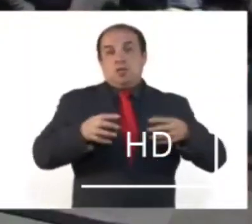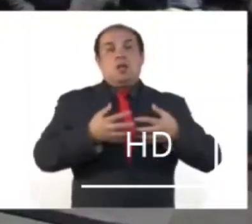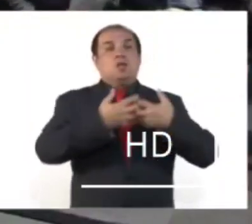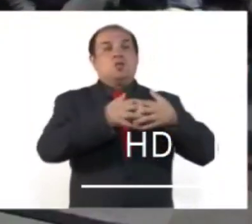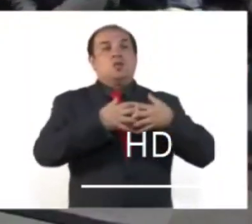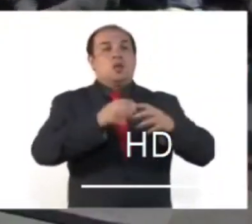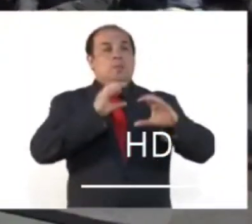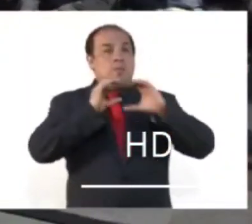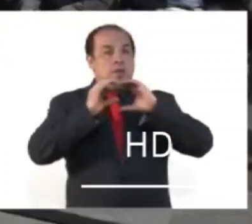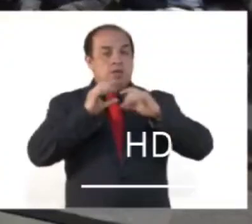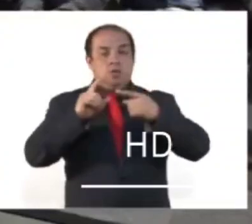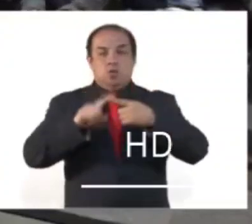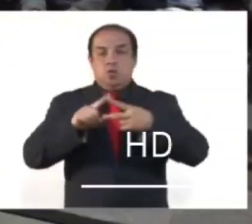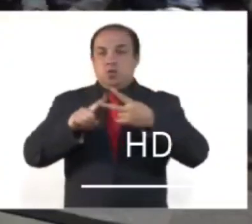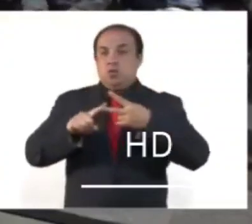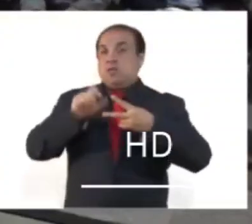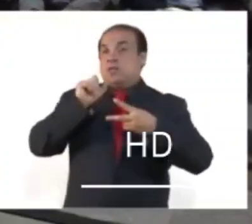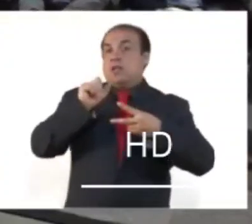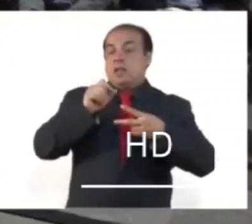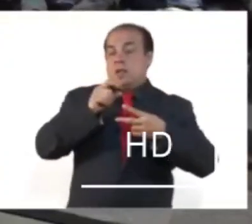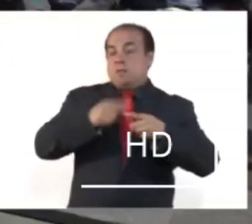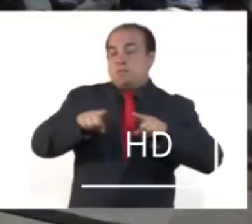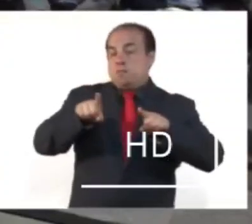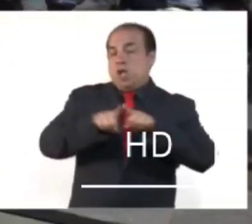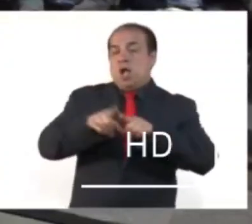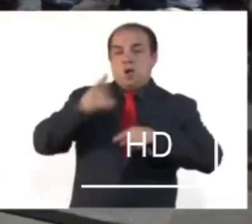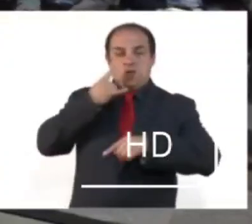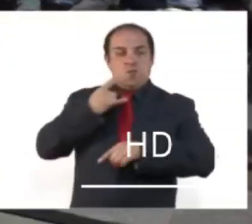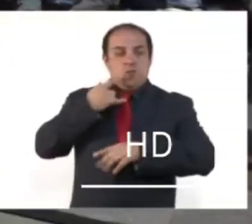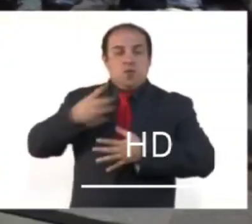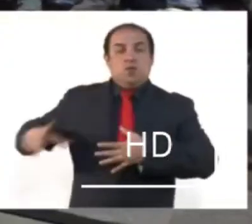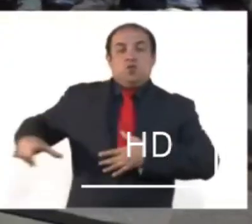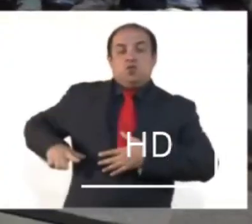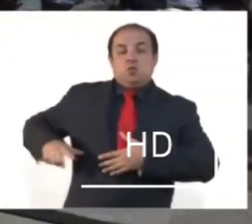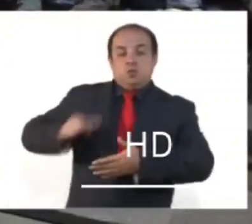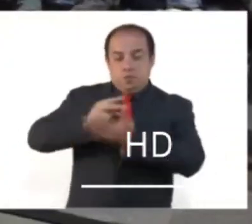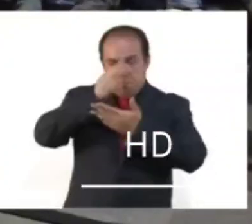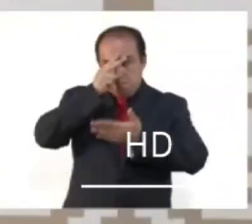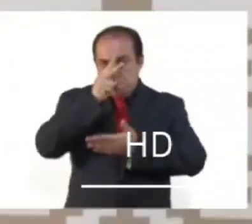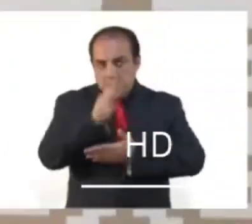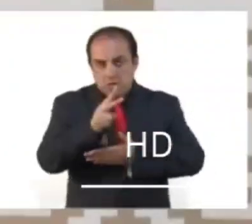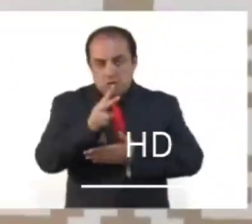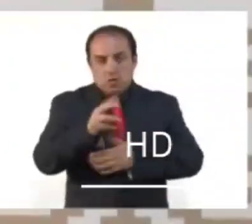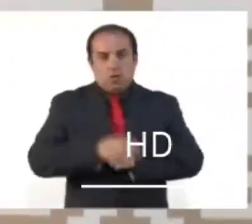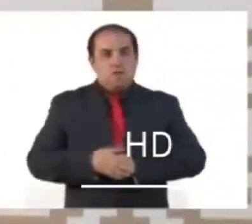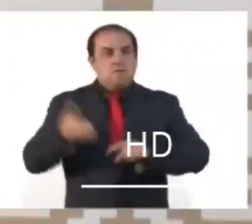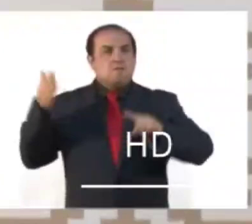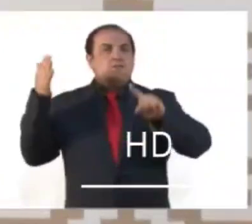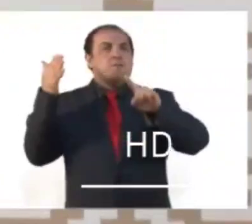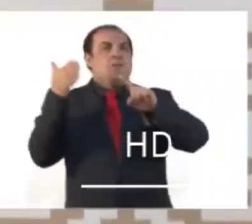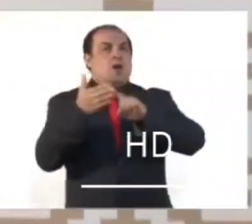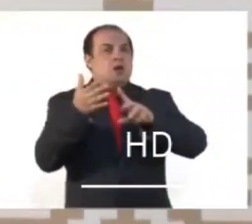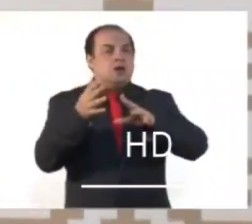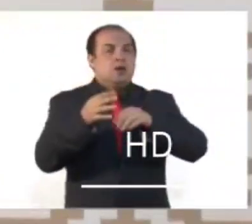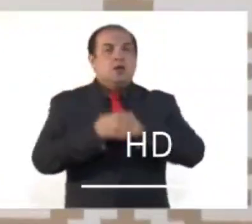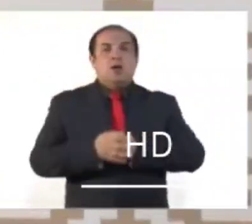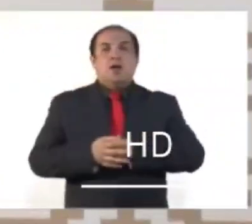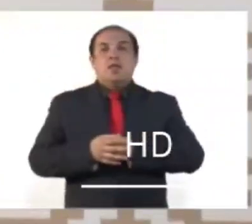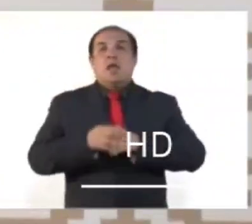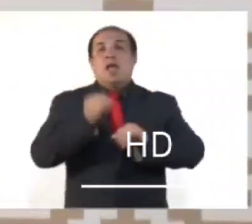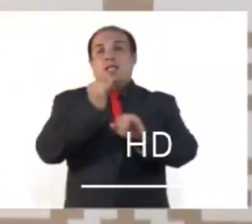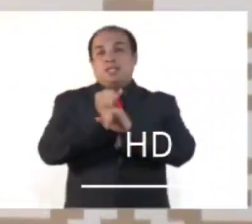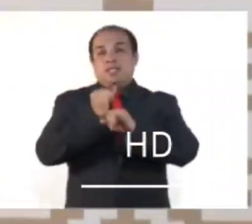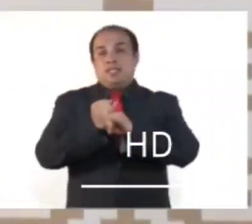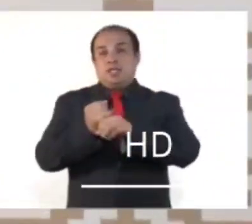de telecomunicaciones, como también por el esfuerzo del gobierno de la Ciudad de México, que ha buscado hacer accesible